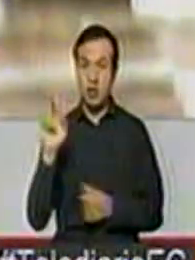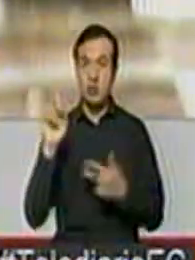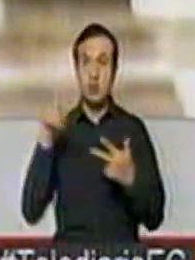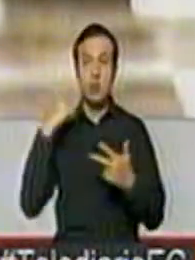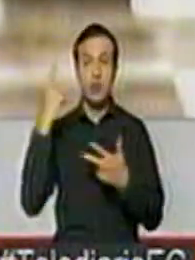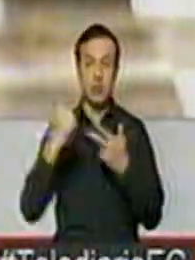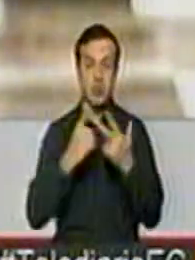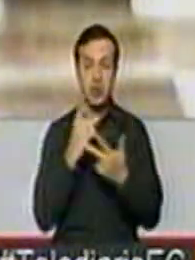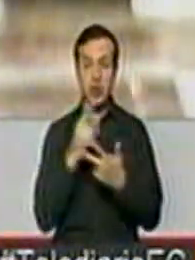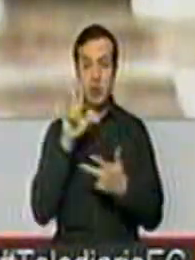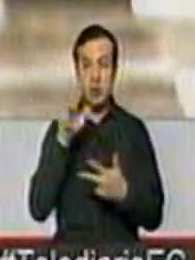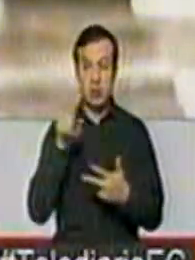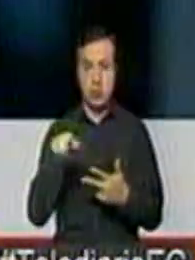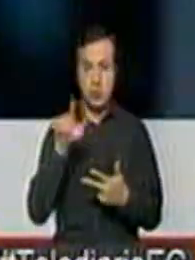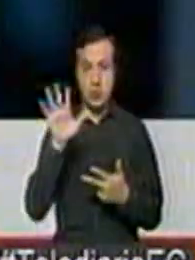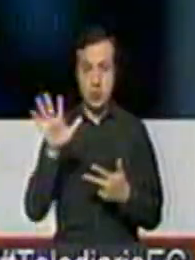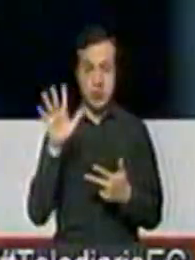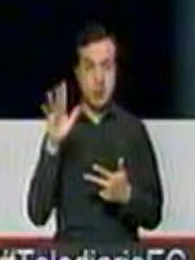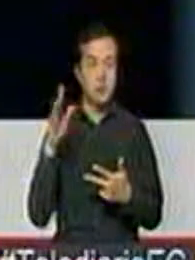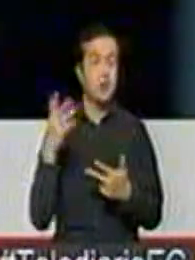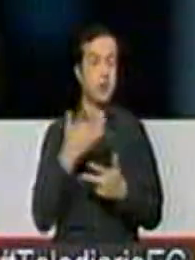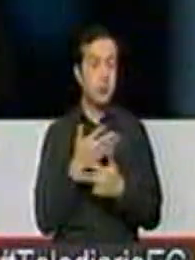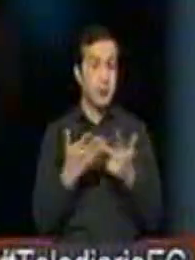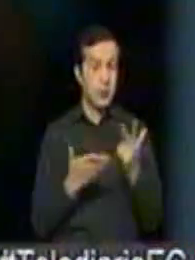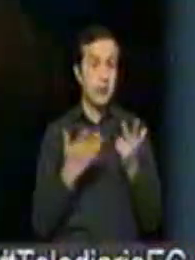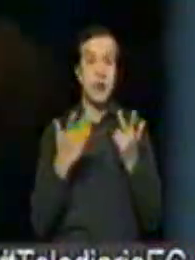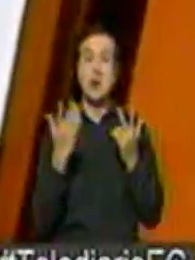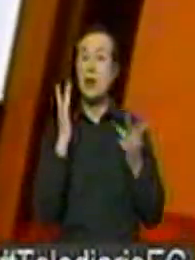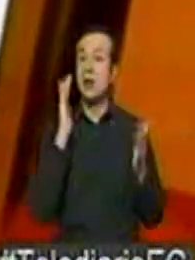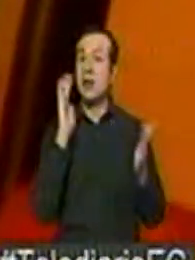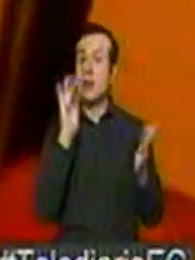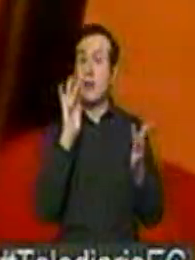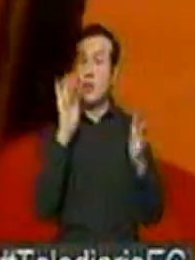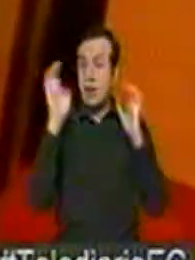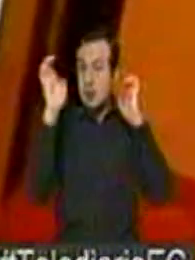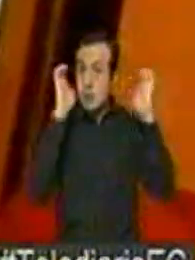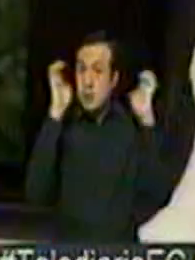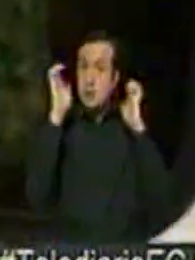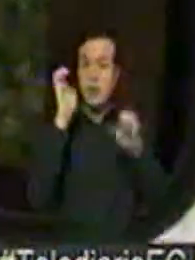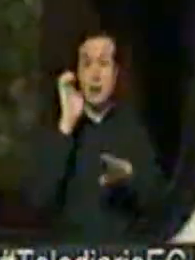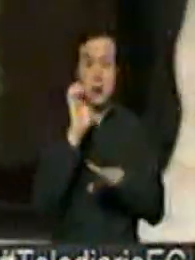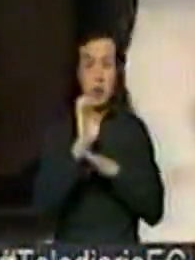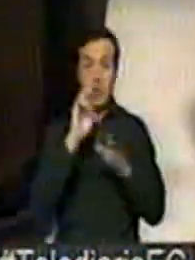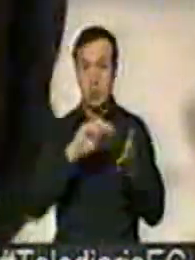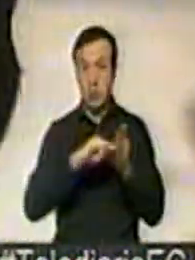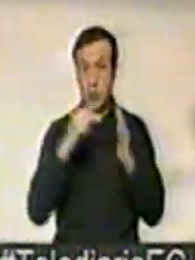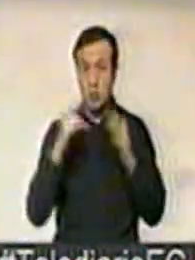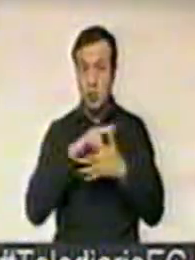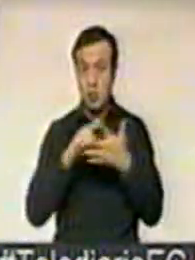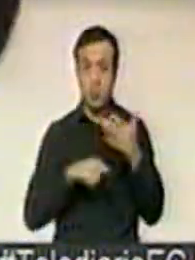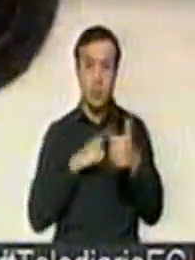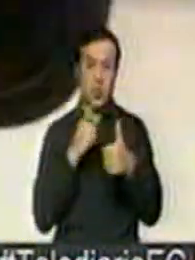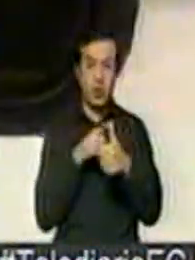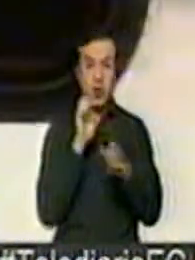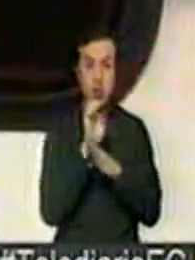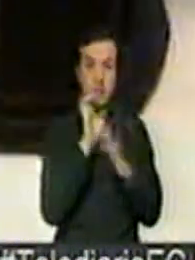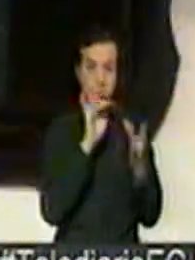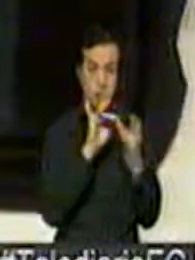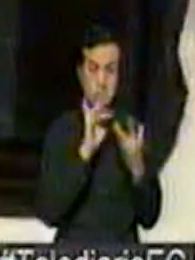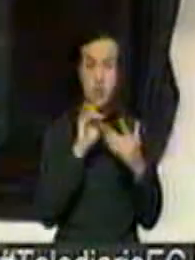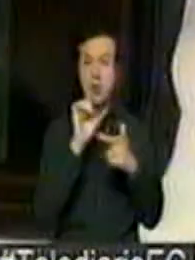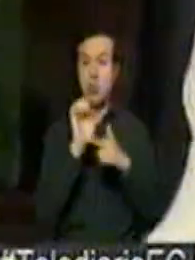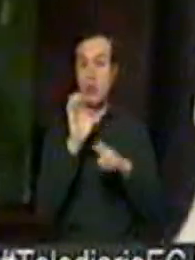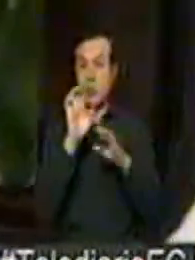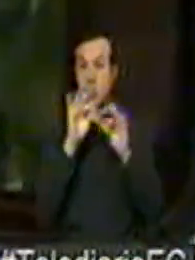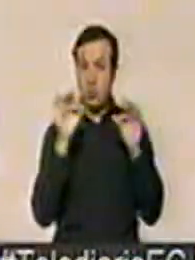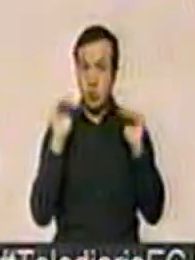la banda 3.5. La estrategia Ecuador Digital conlleva la ejecución de 3 programas, Ecuador Conectado, Ecuador Eficiente